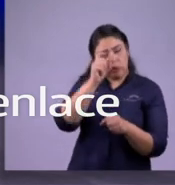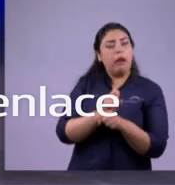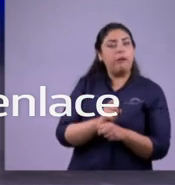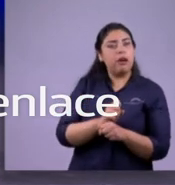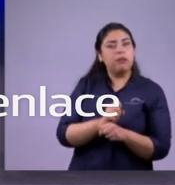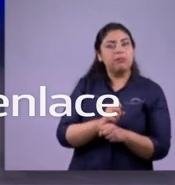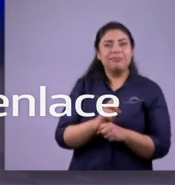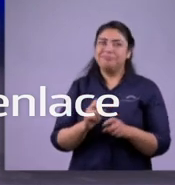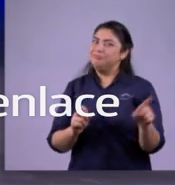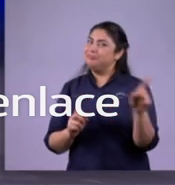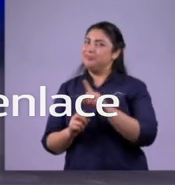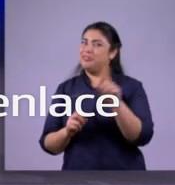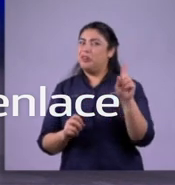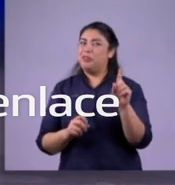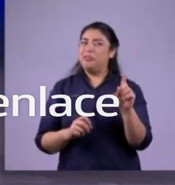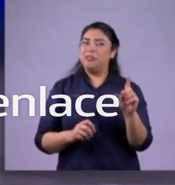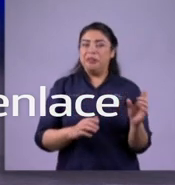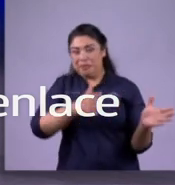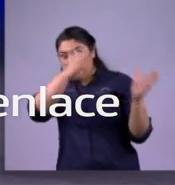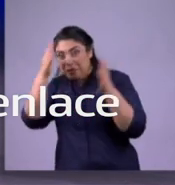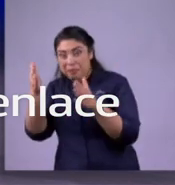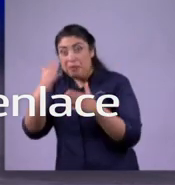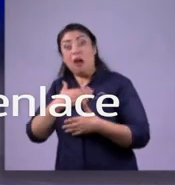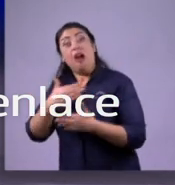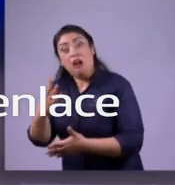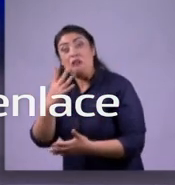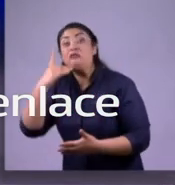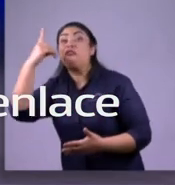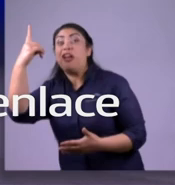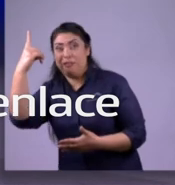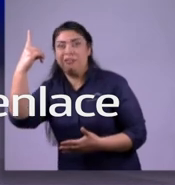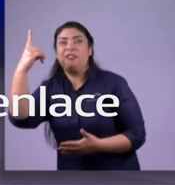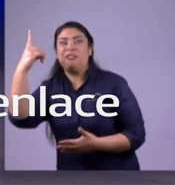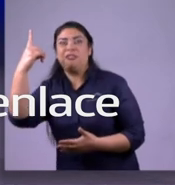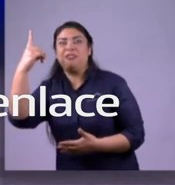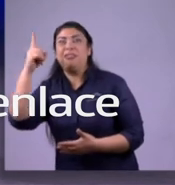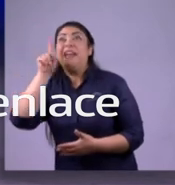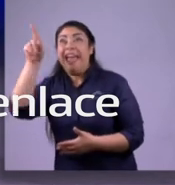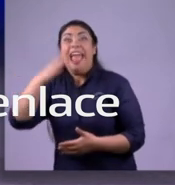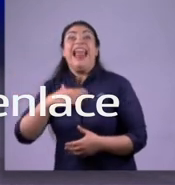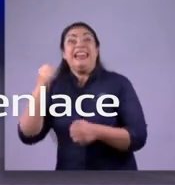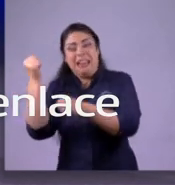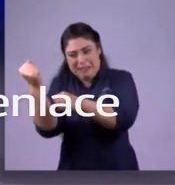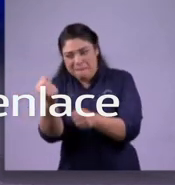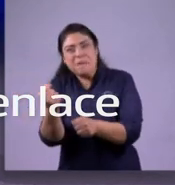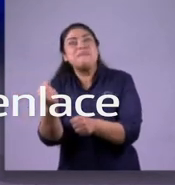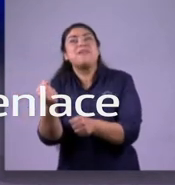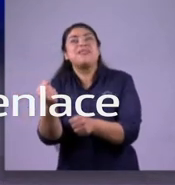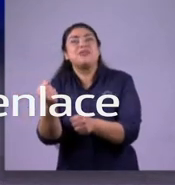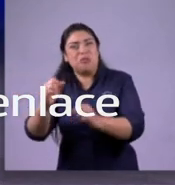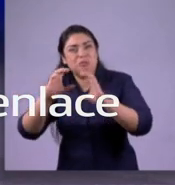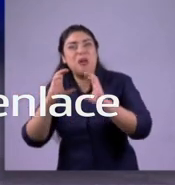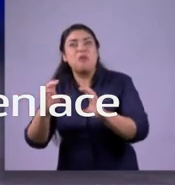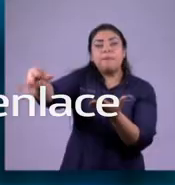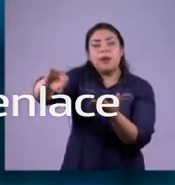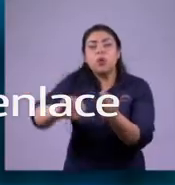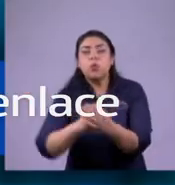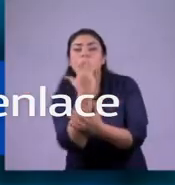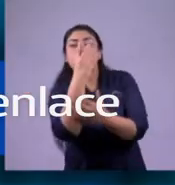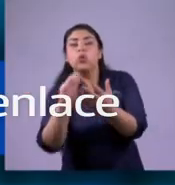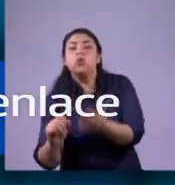entonces en qué quedamos nada nos faltará porque él es nuestro pastor punto